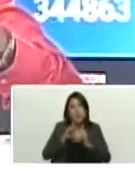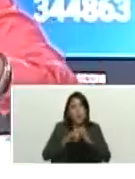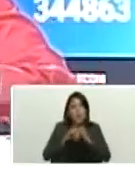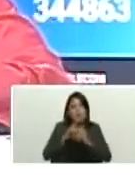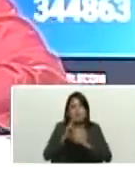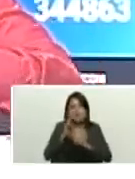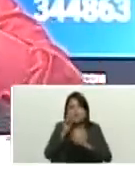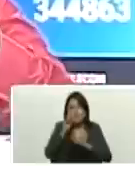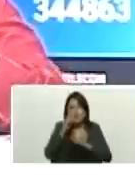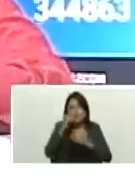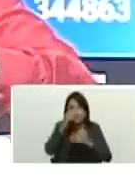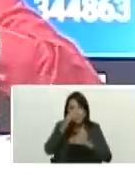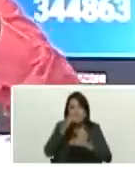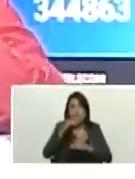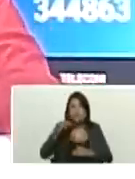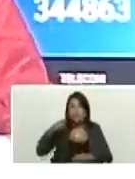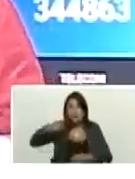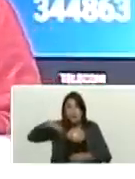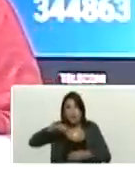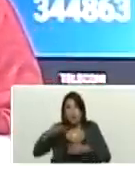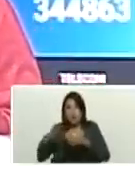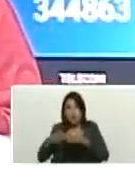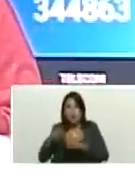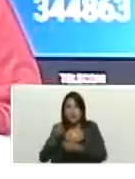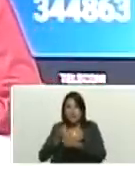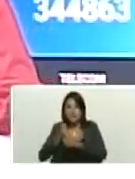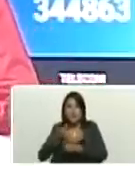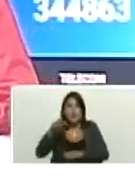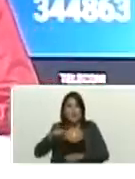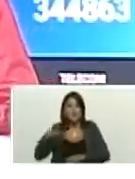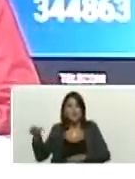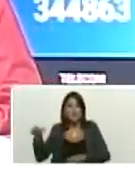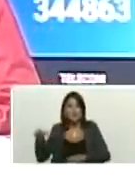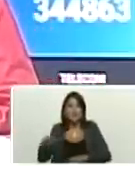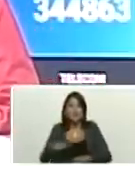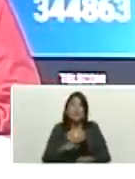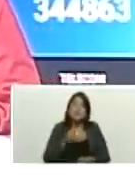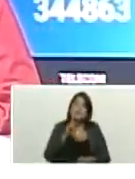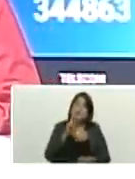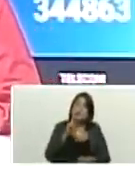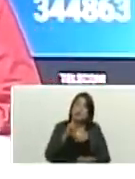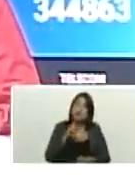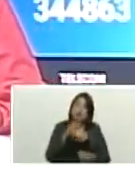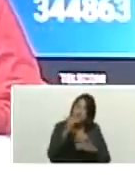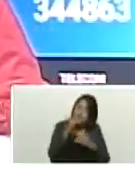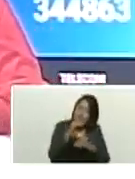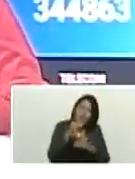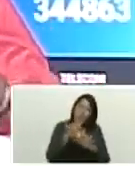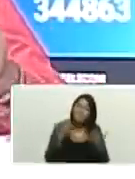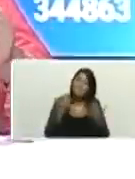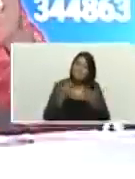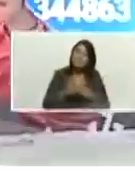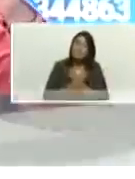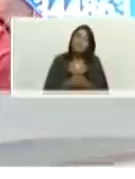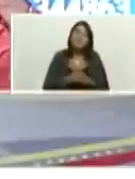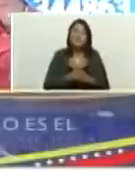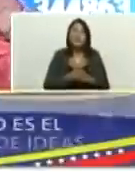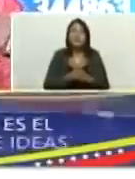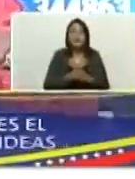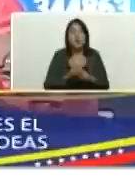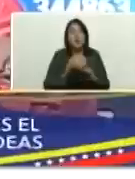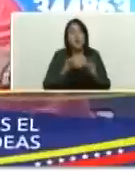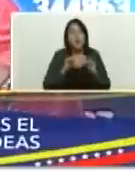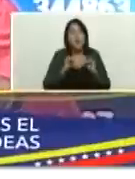un equipo de trabajo, de pensamiento, de debate, el segundo periodo que se inicia un día como hoy,